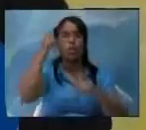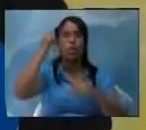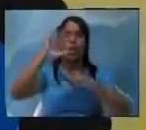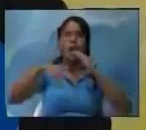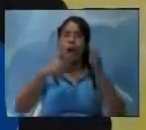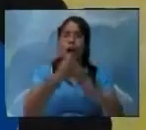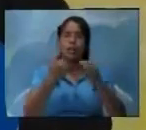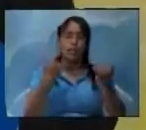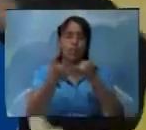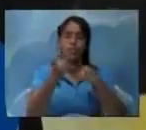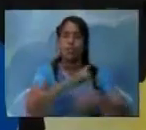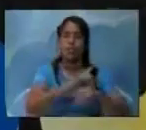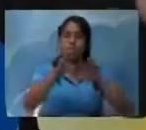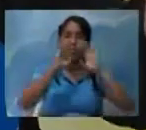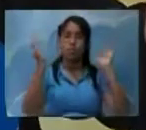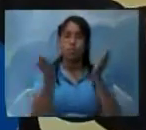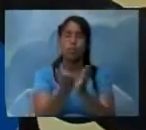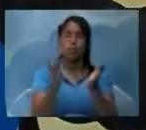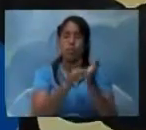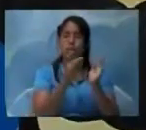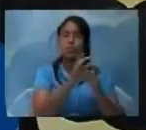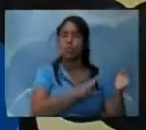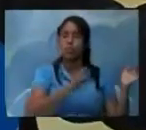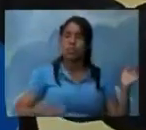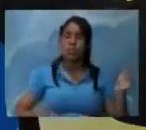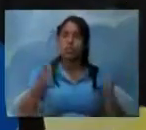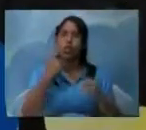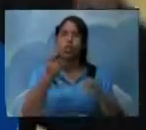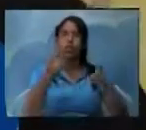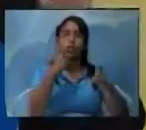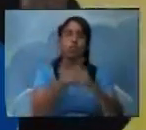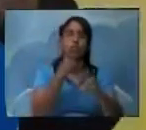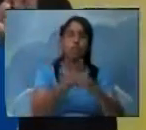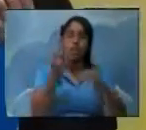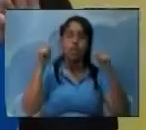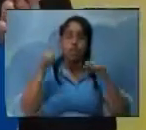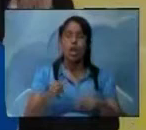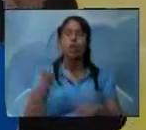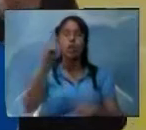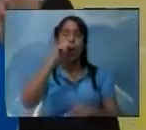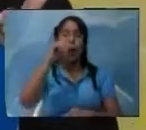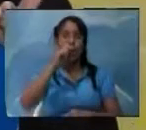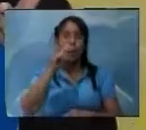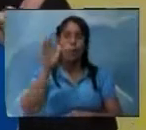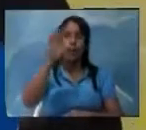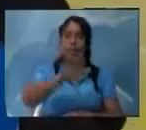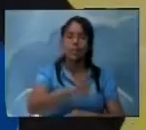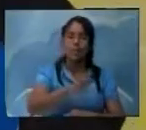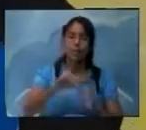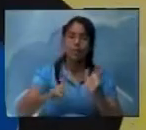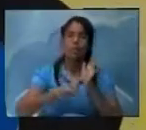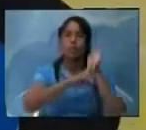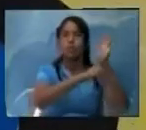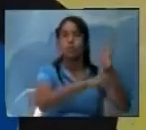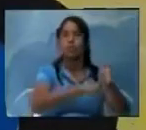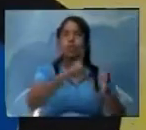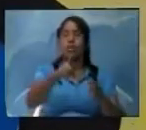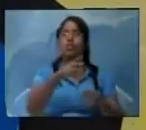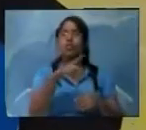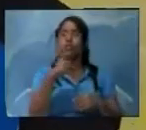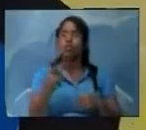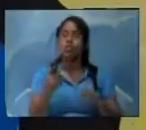hasta el fin del mundo. Jesucristo se lo dijo a sus discípulos, y estos hombres estaban demostrando, no